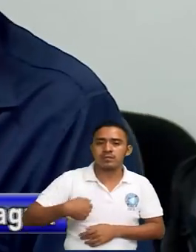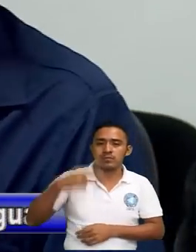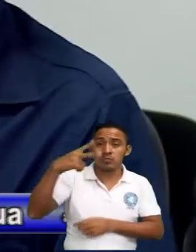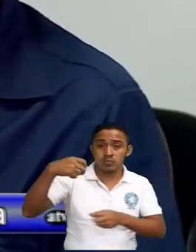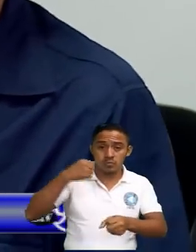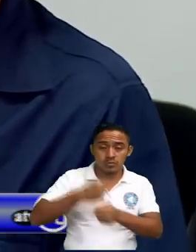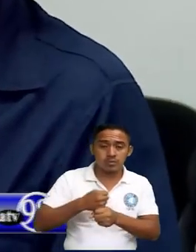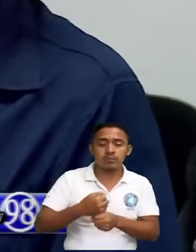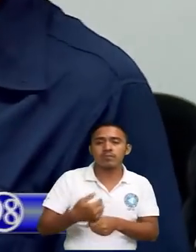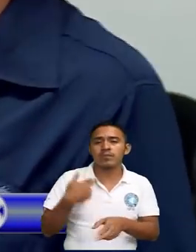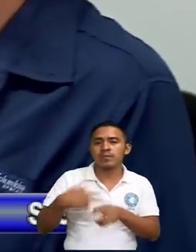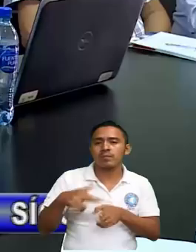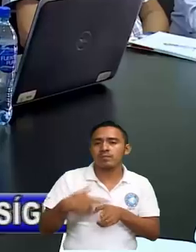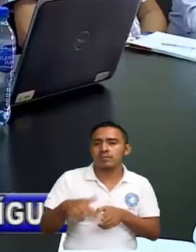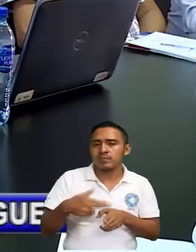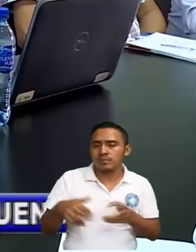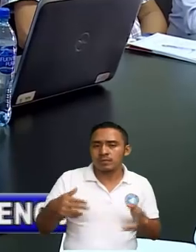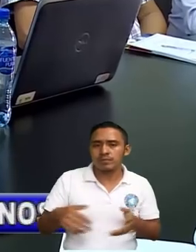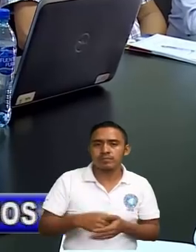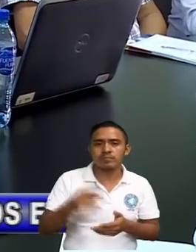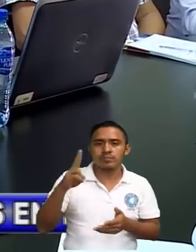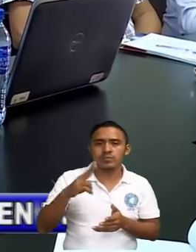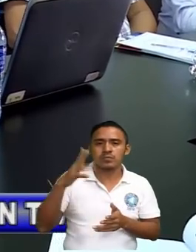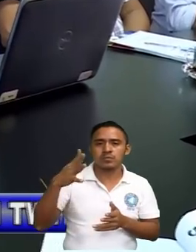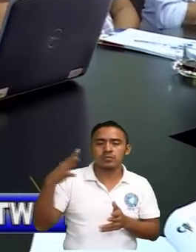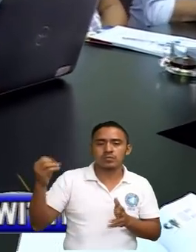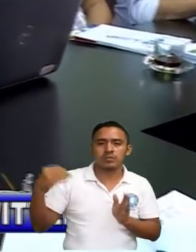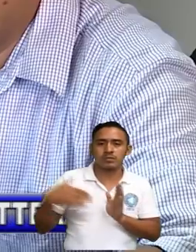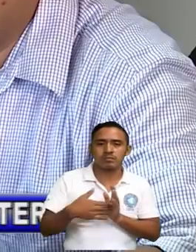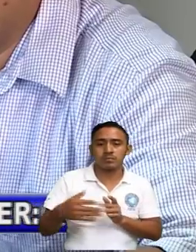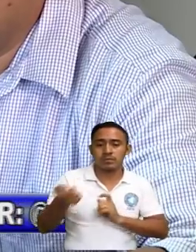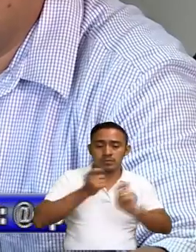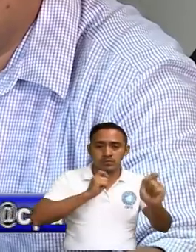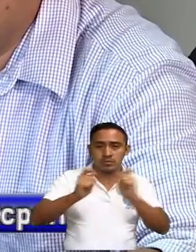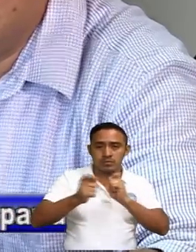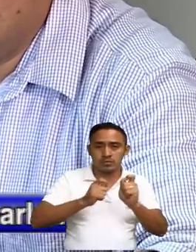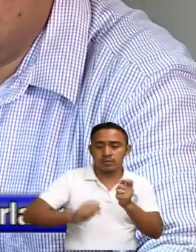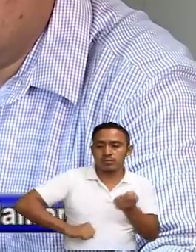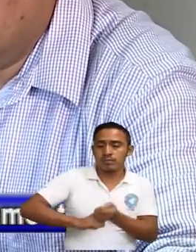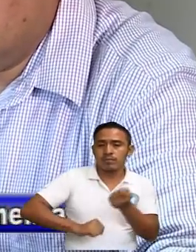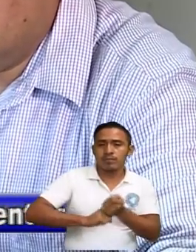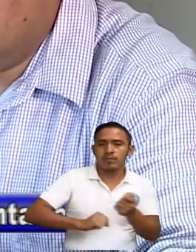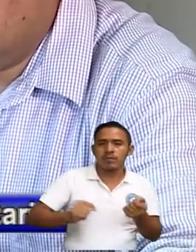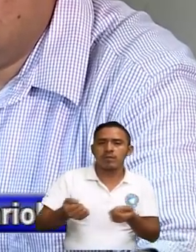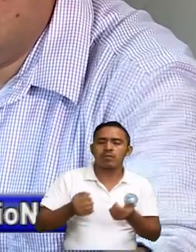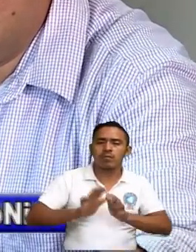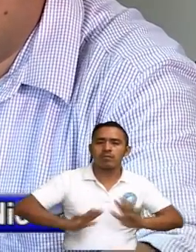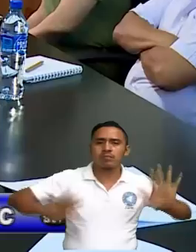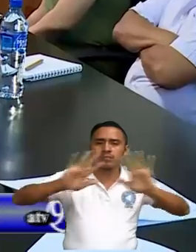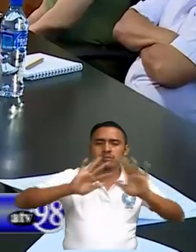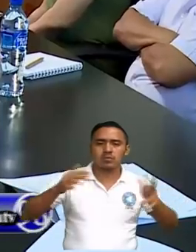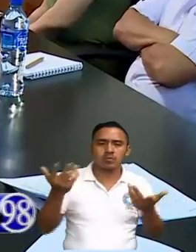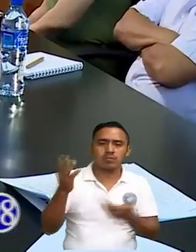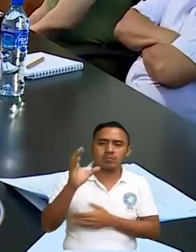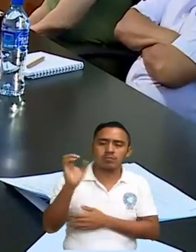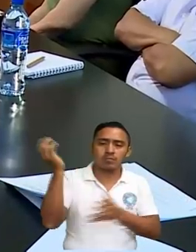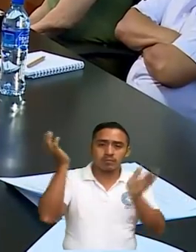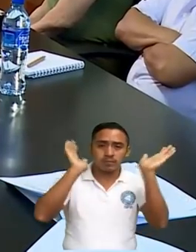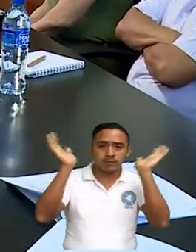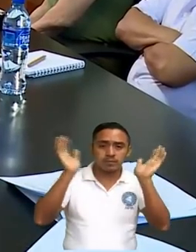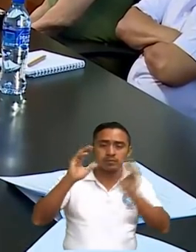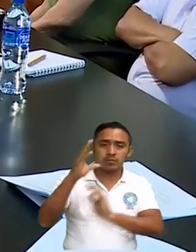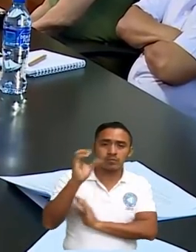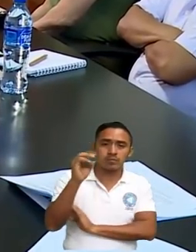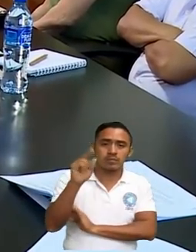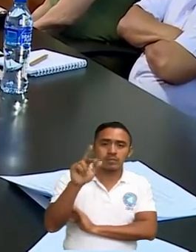2 años cuenta con un financiamiento de $250,000 aportado por la Convención sobre el Comercio Internacional